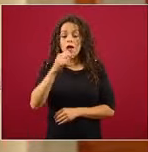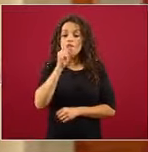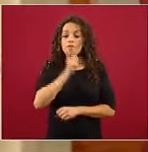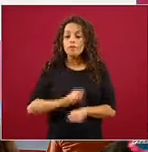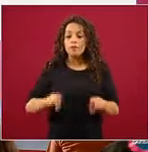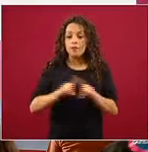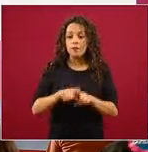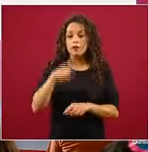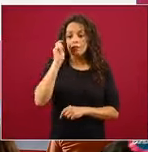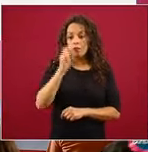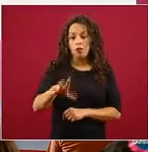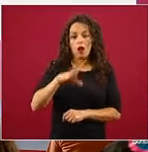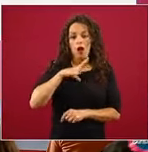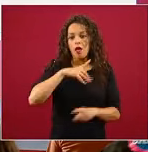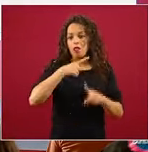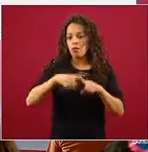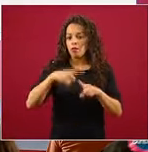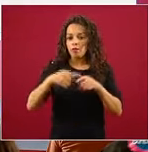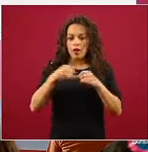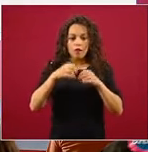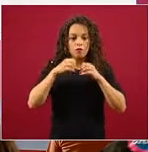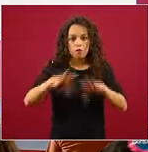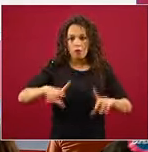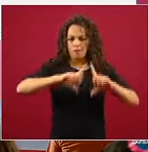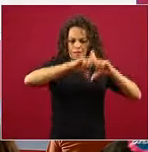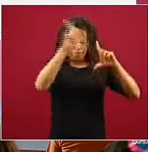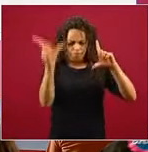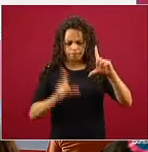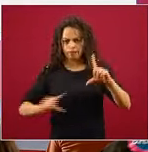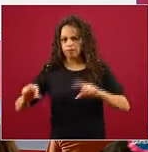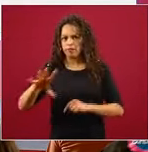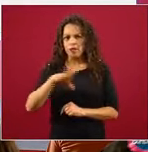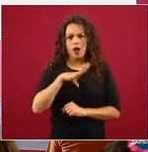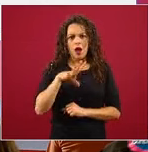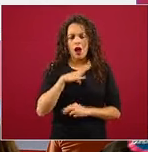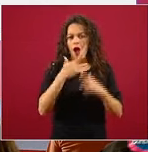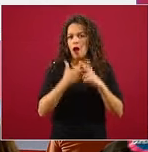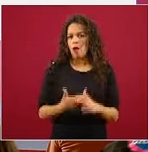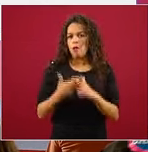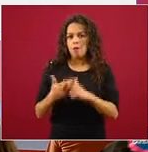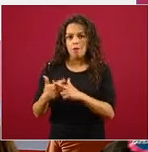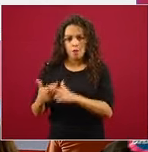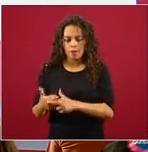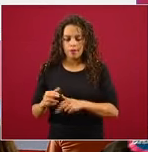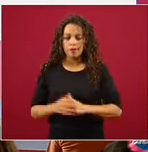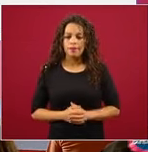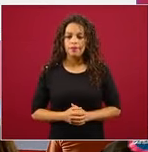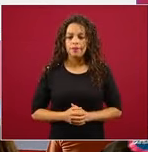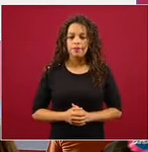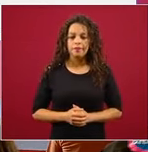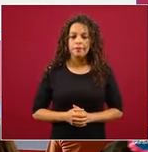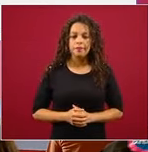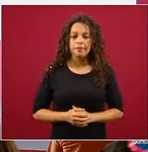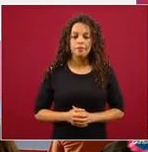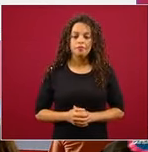todo nuestro país. Es importante considerar que también es un buen momento